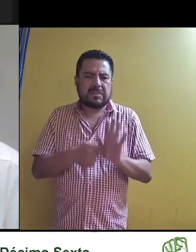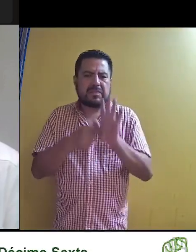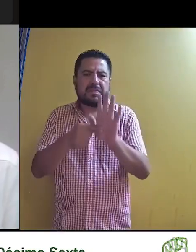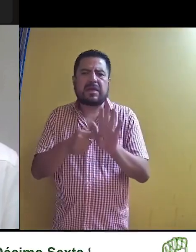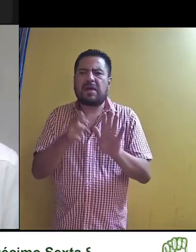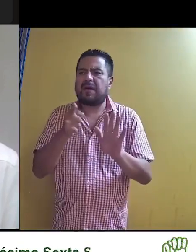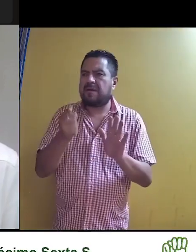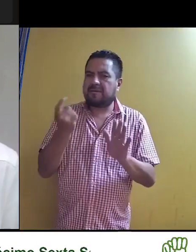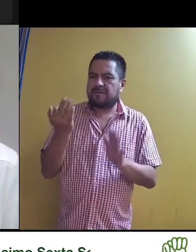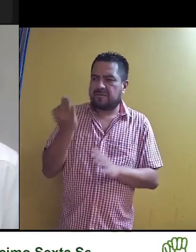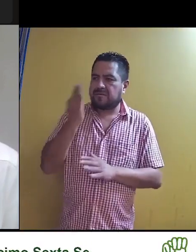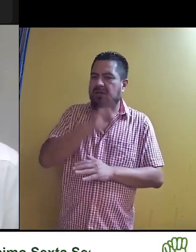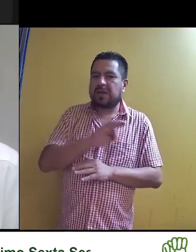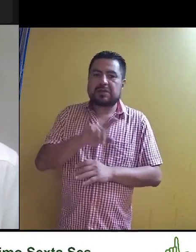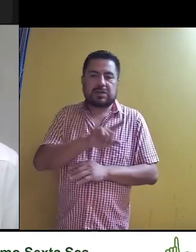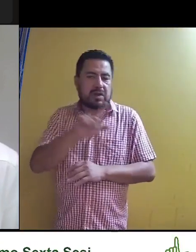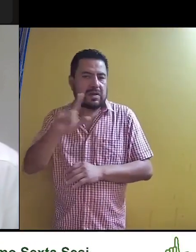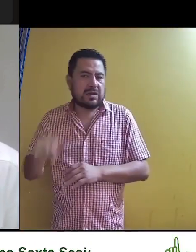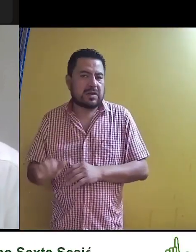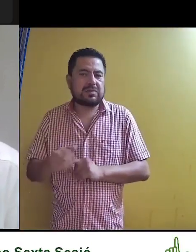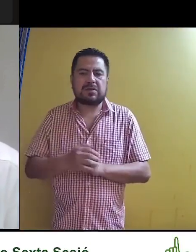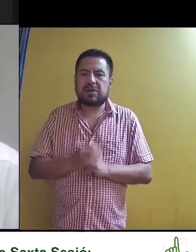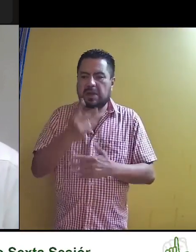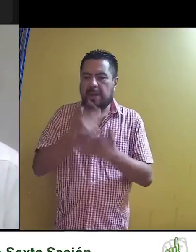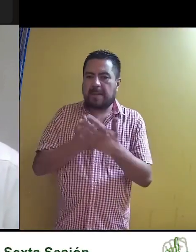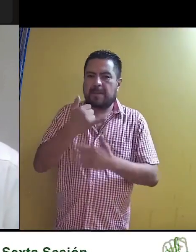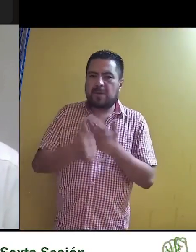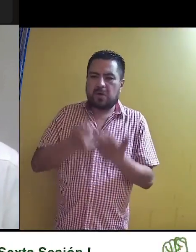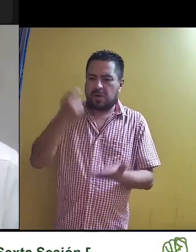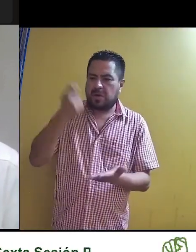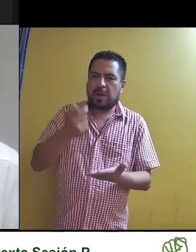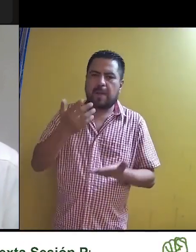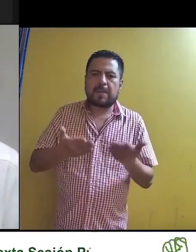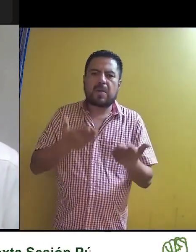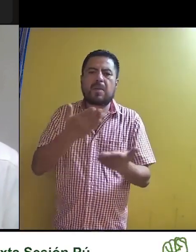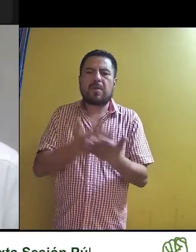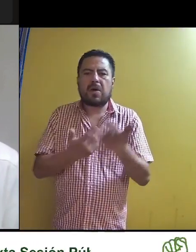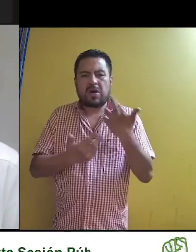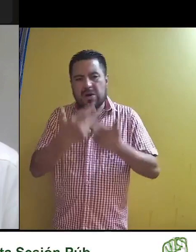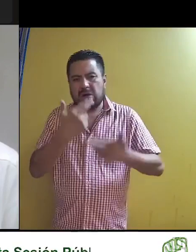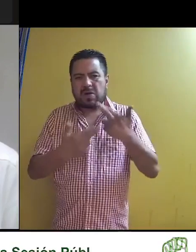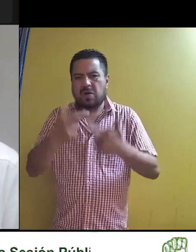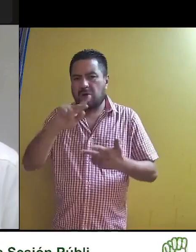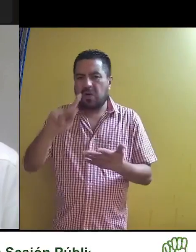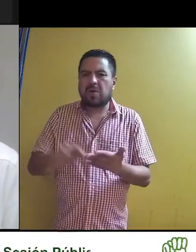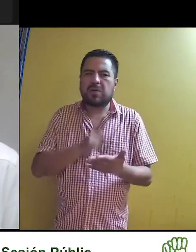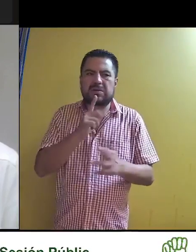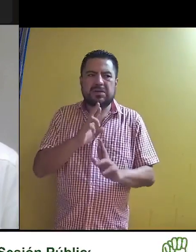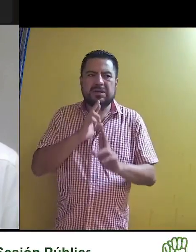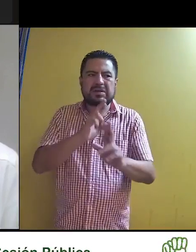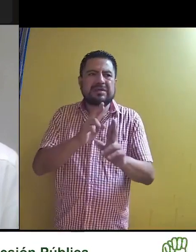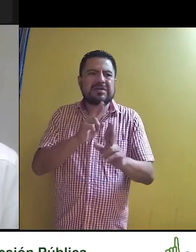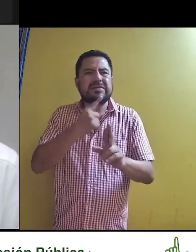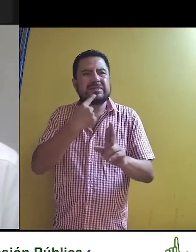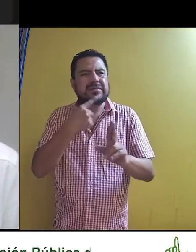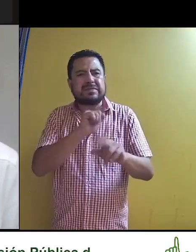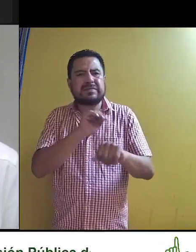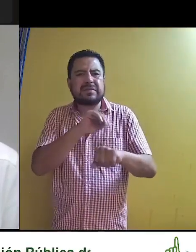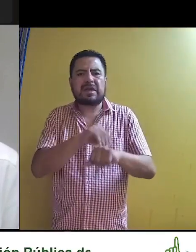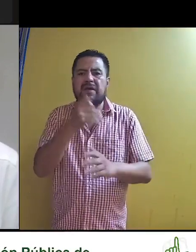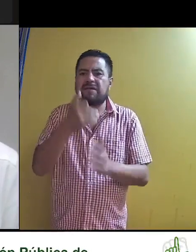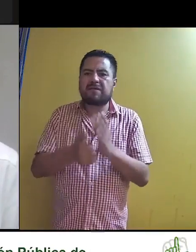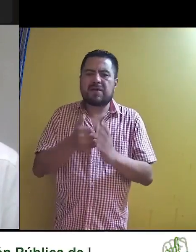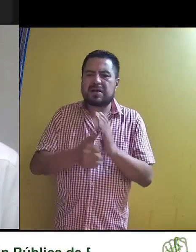es falsa. En consecuencia, el proyecto de sentencia propone revocar lisa y llanamente la resolución impugnada por falta